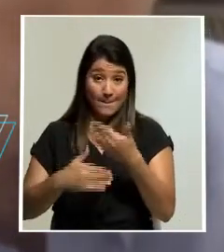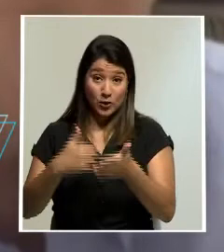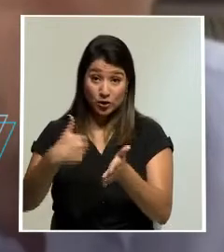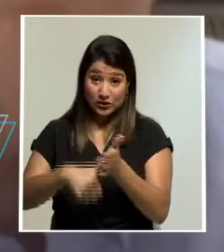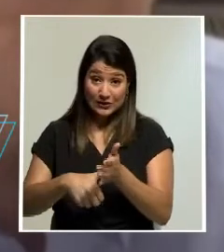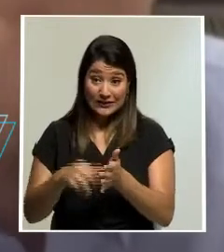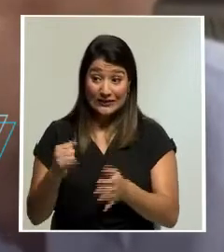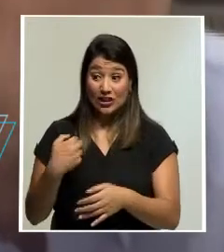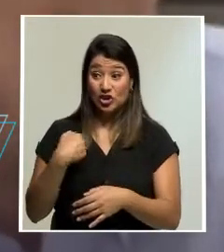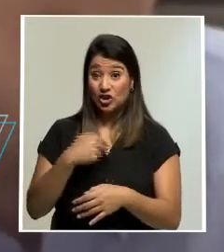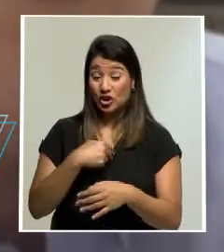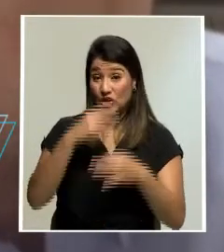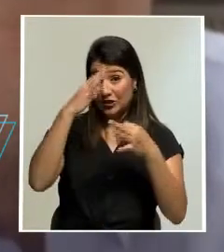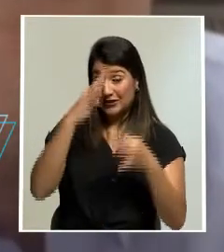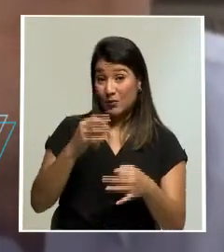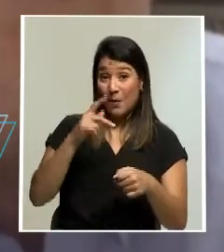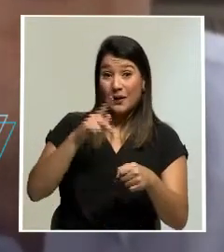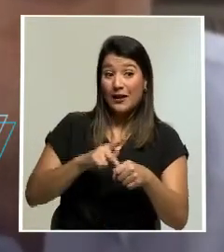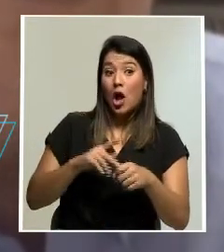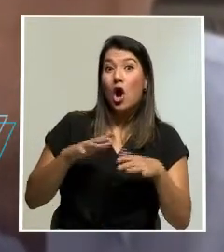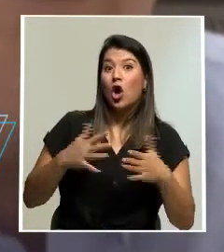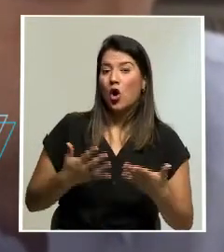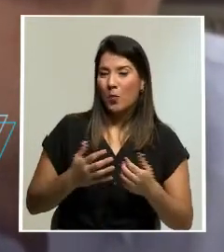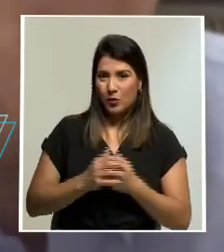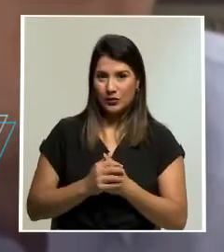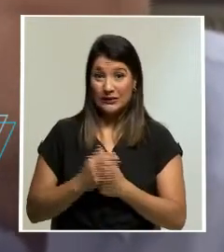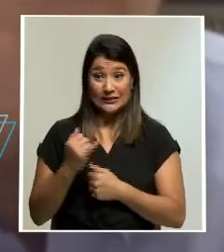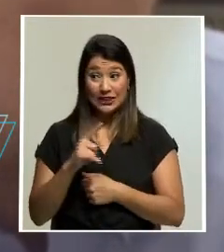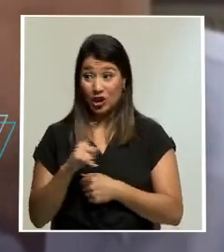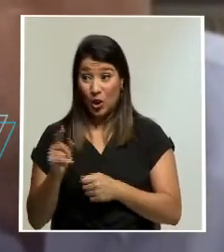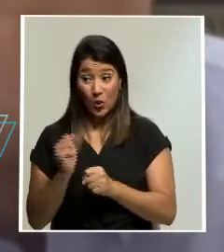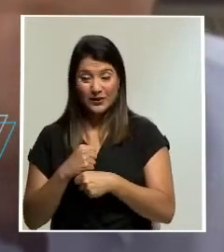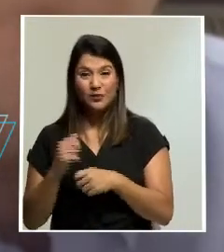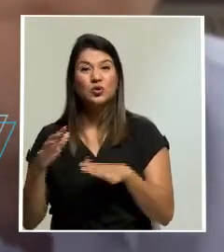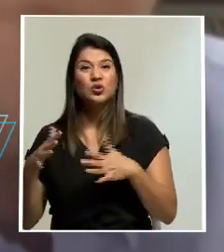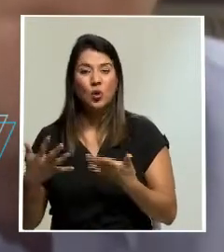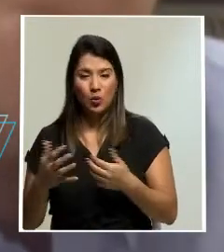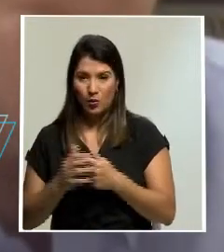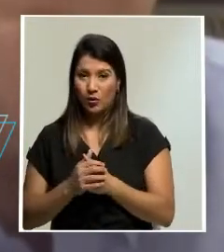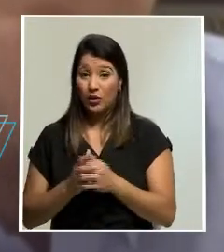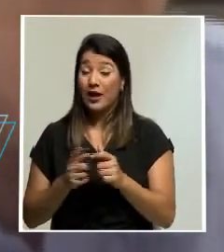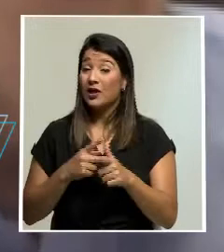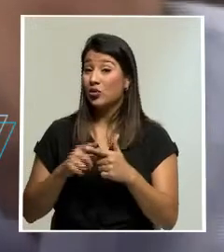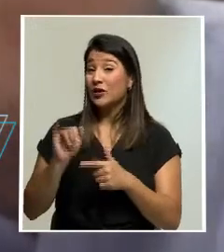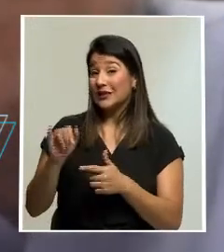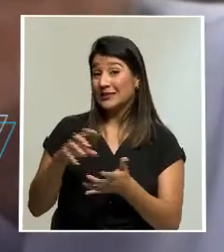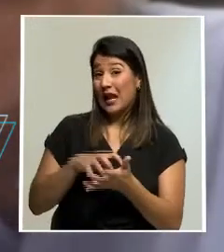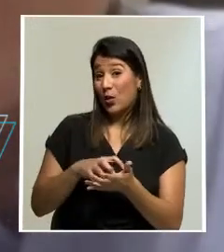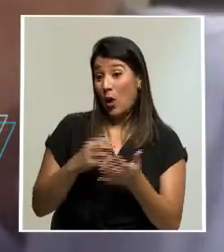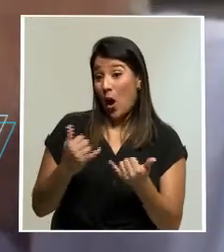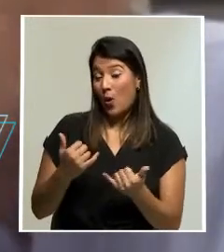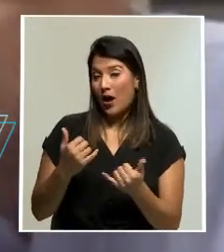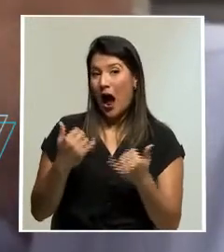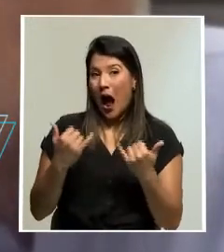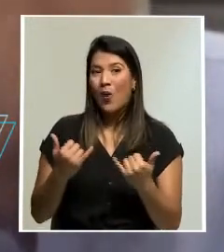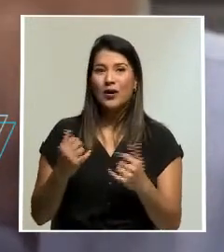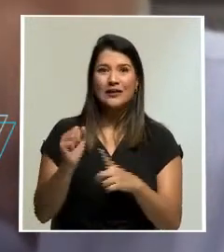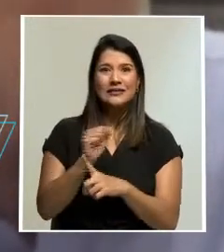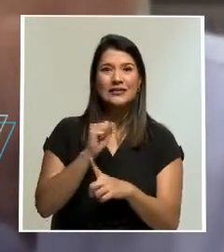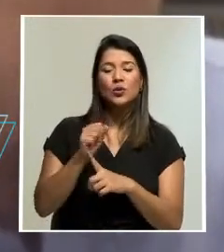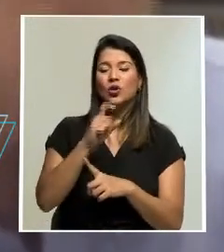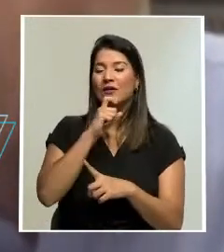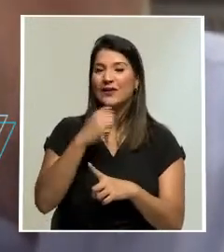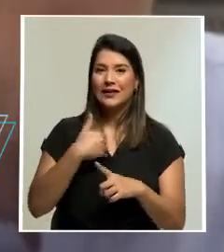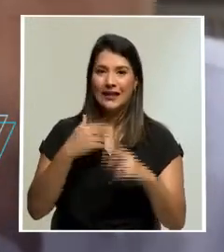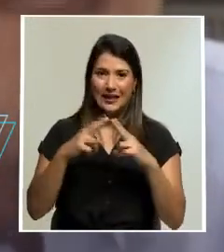qué condiciones, y si no vamos igual. Y ese es el dilema que tiene hoy Nicaragua, porque hay una maquinaria del fraude